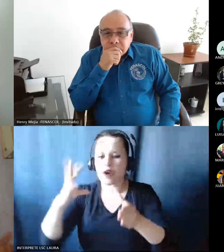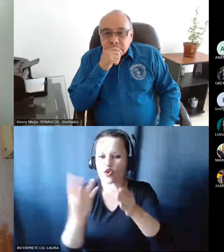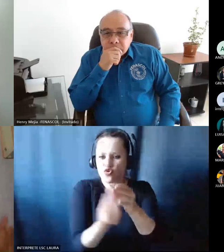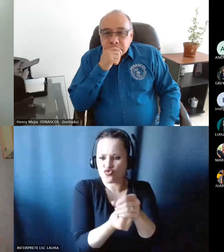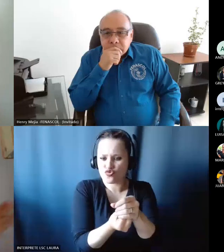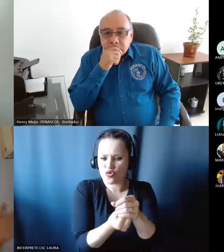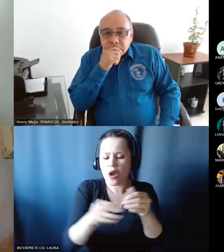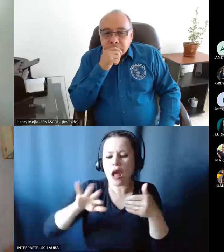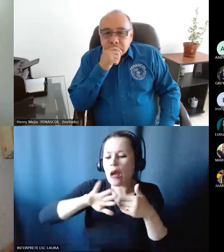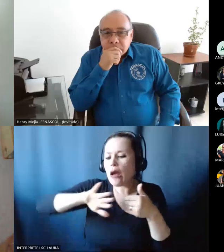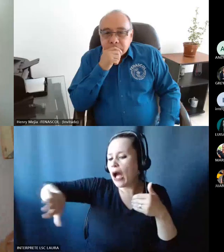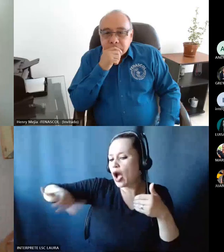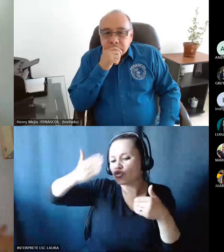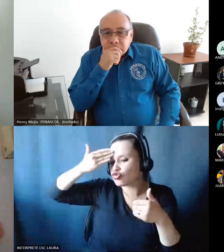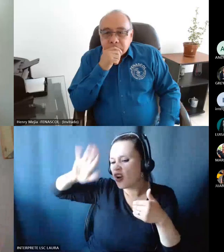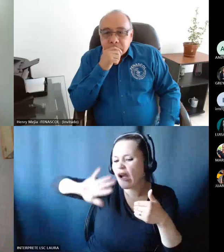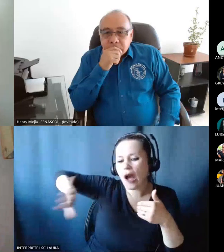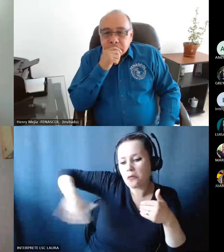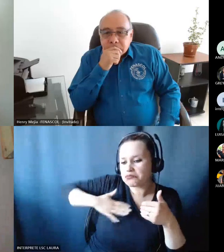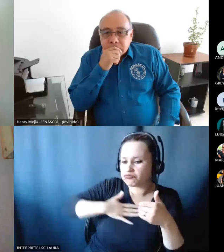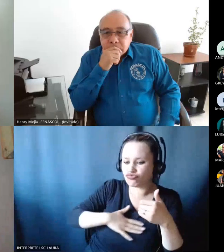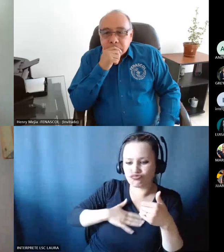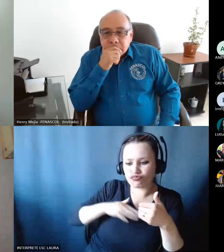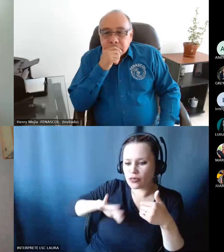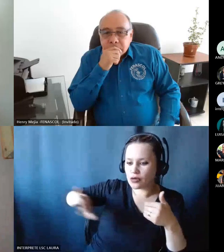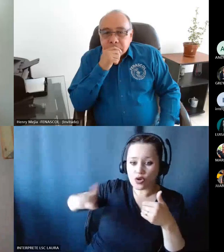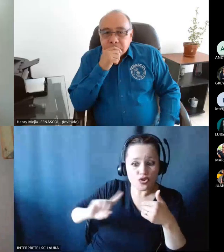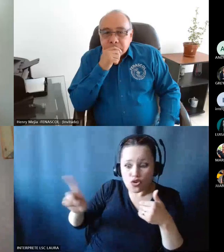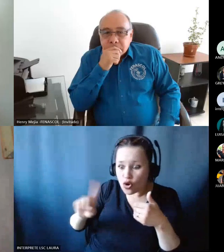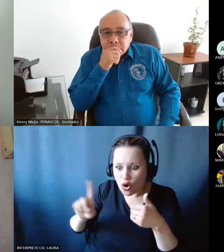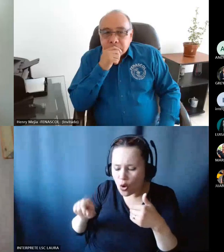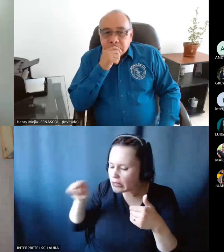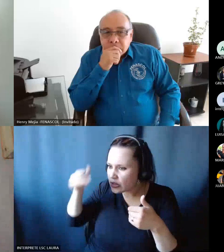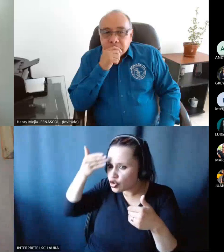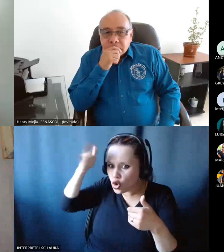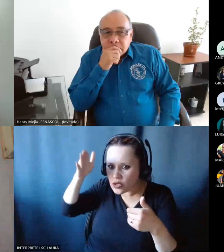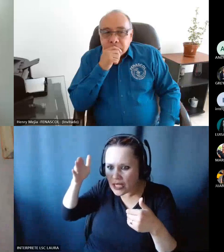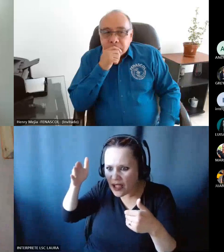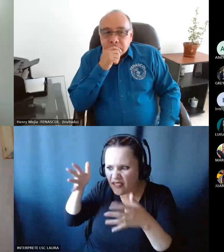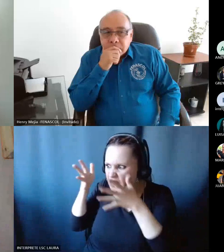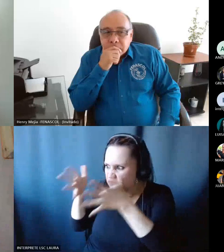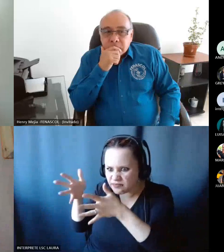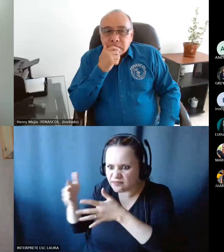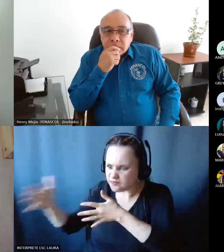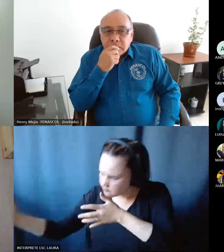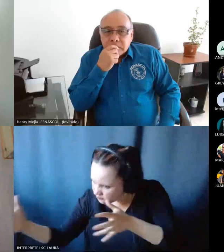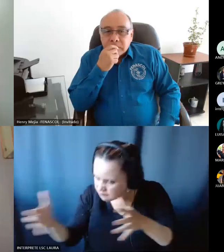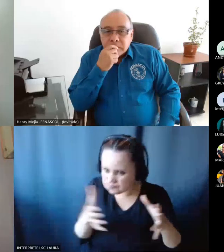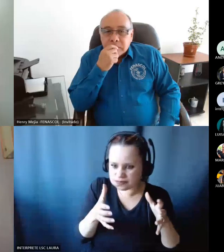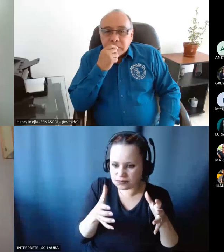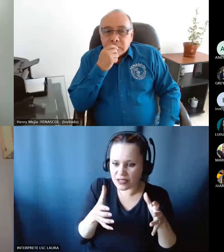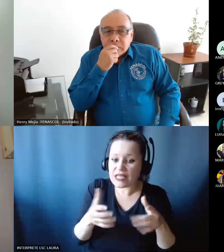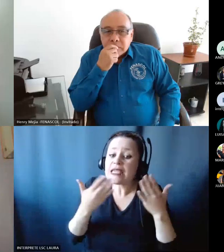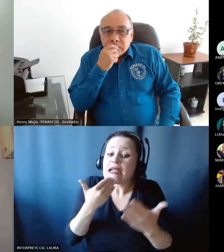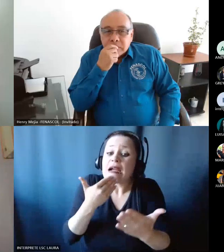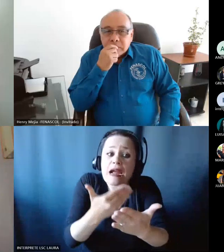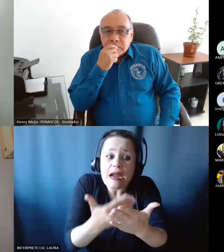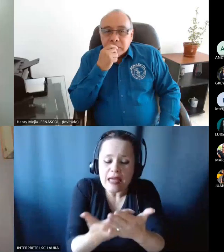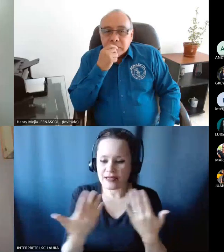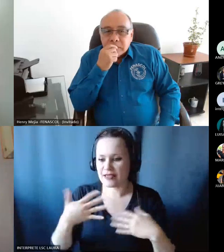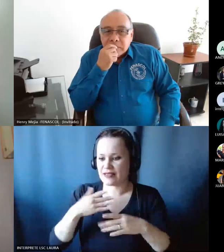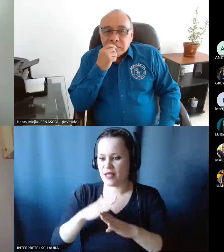no han aprendido y no saben atrás porque eso se convierte entonces en otra brecha y es gracias a los medios de comunicación